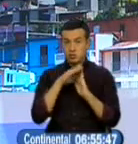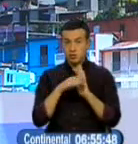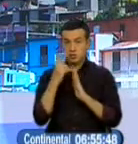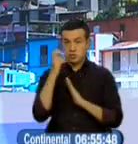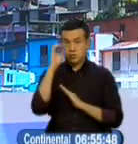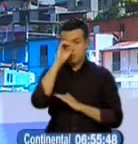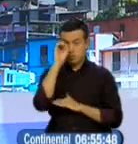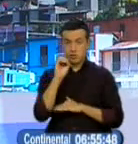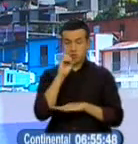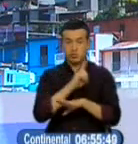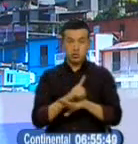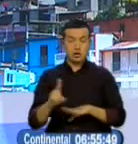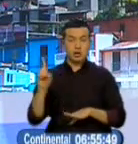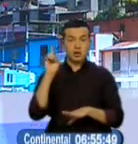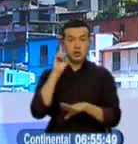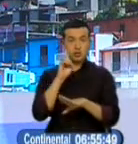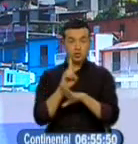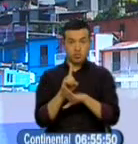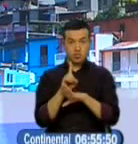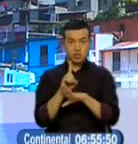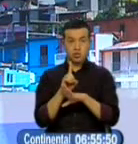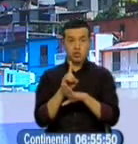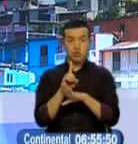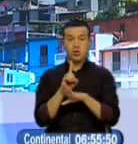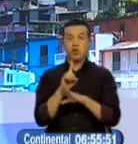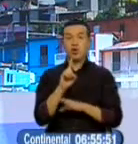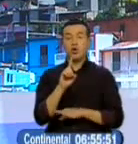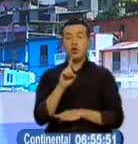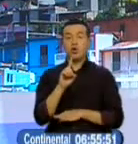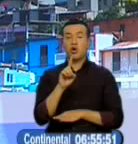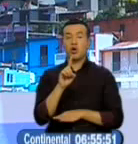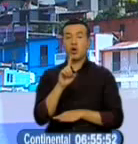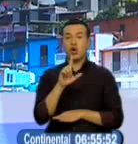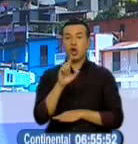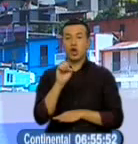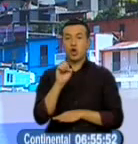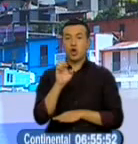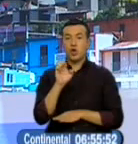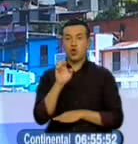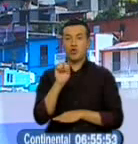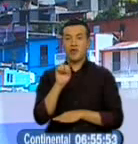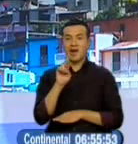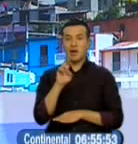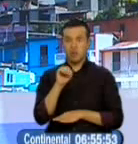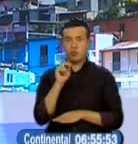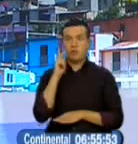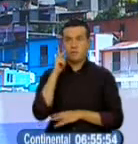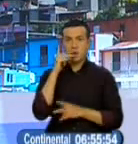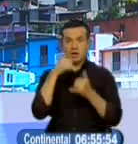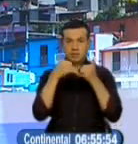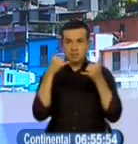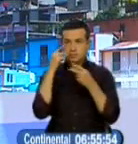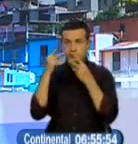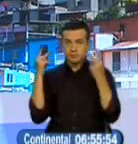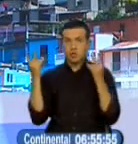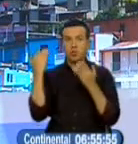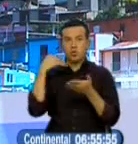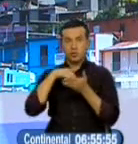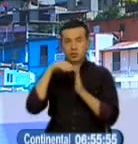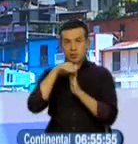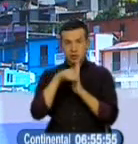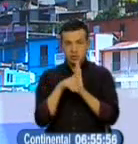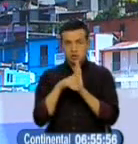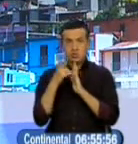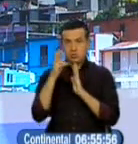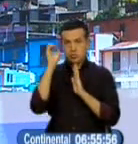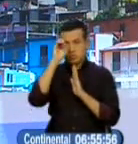el director del Servicio de Rentas Internas, Leonardo Orlando, recorrió varios locales comerciales. Atención, porque este impuesto retornará a su valor